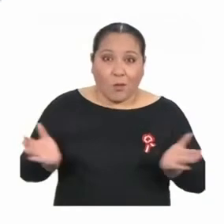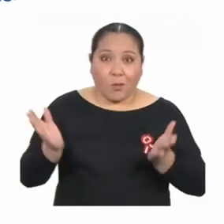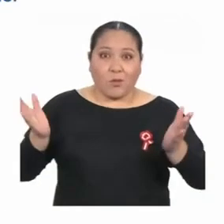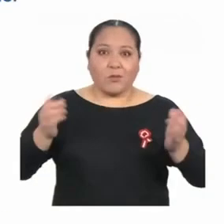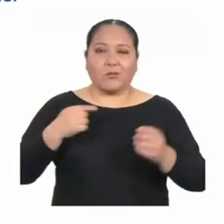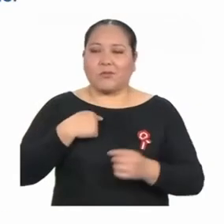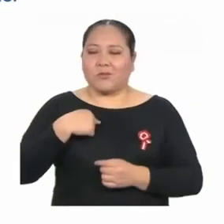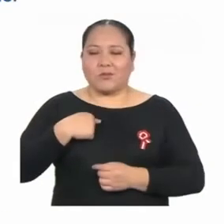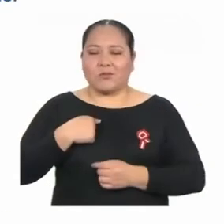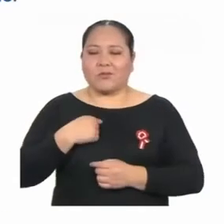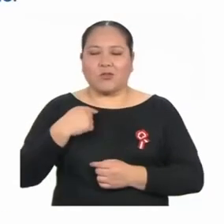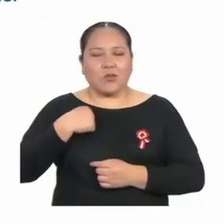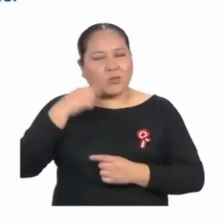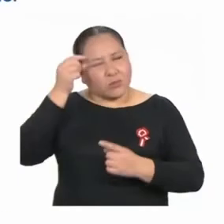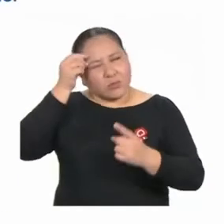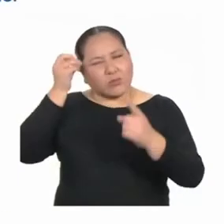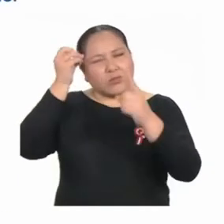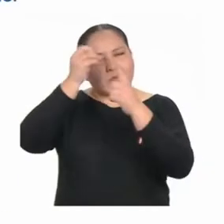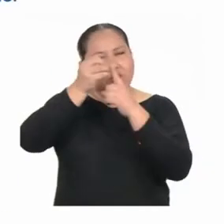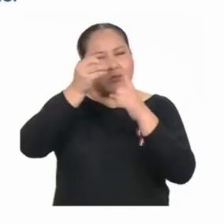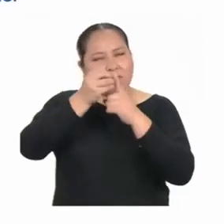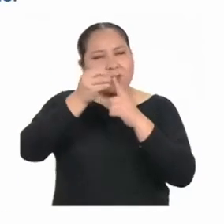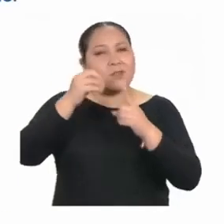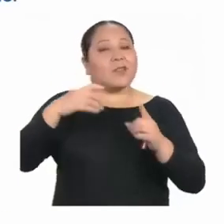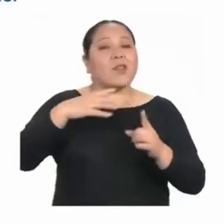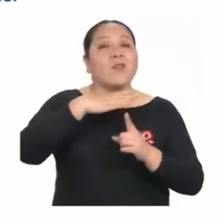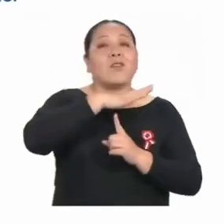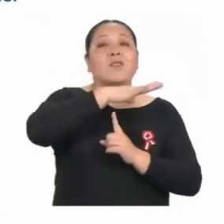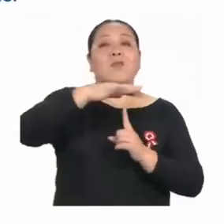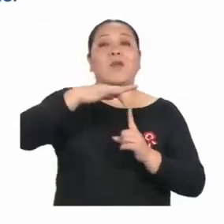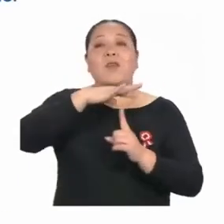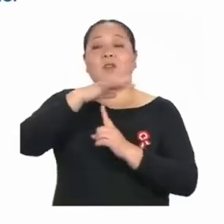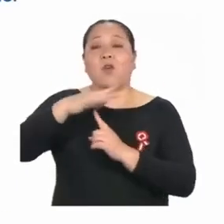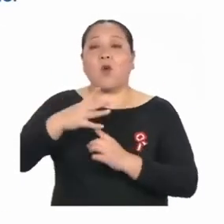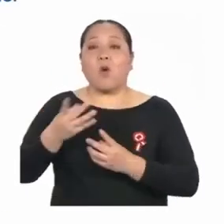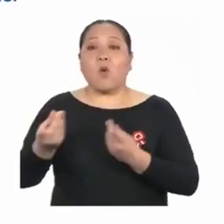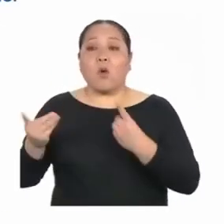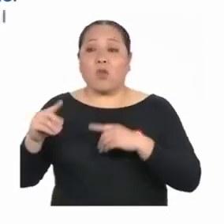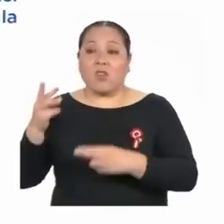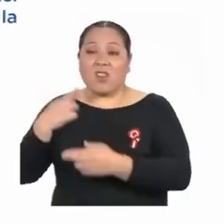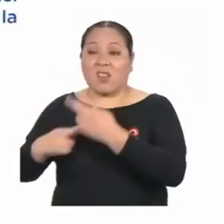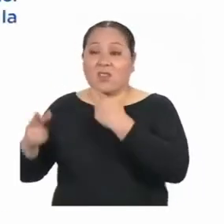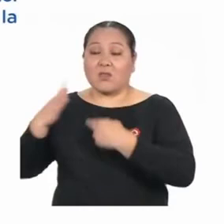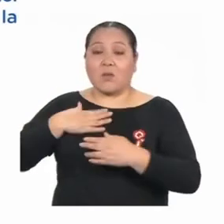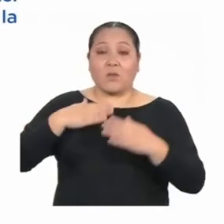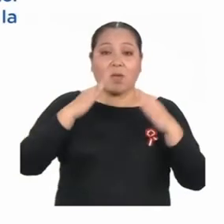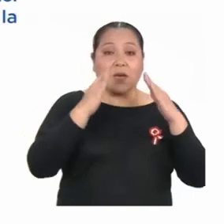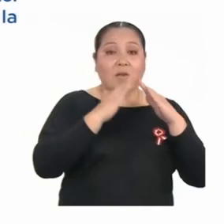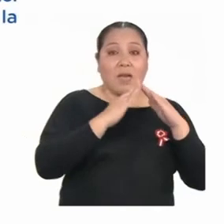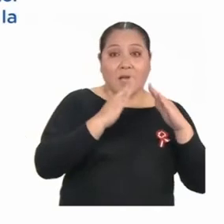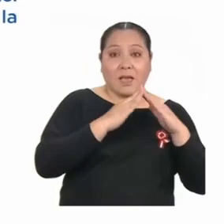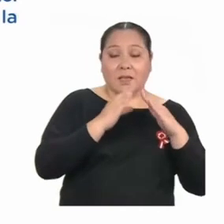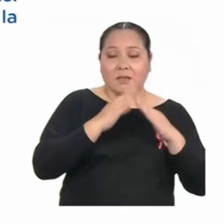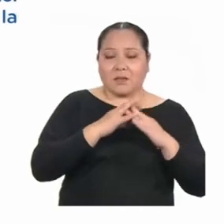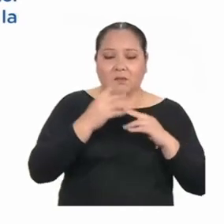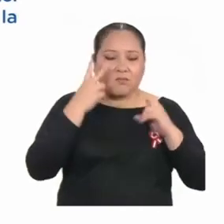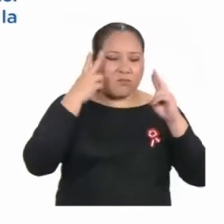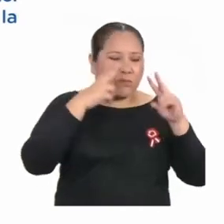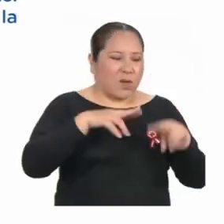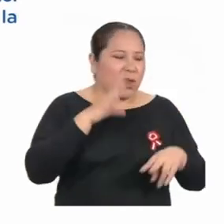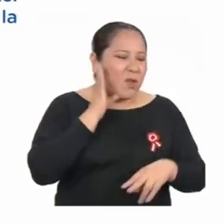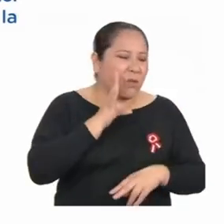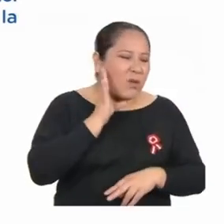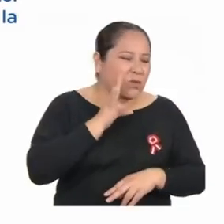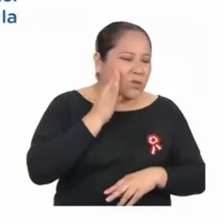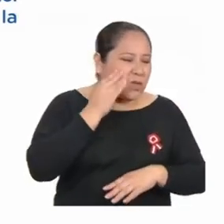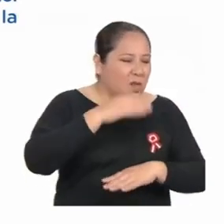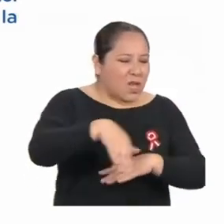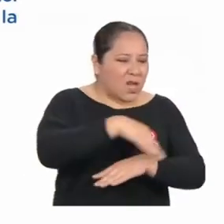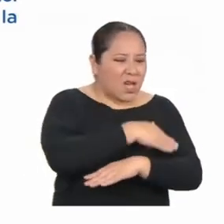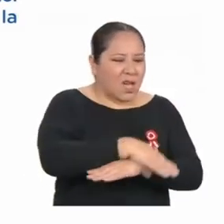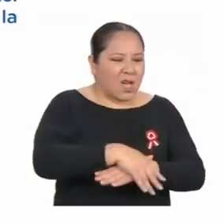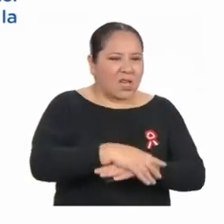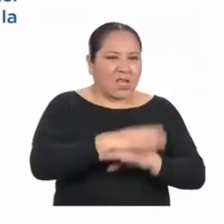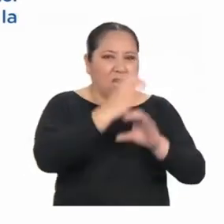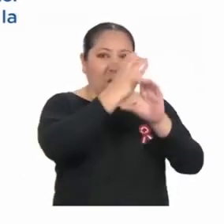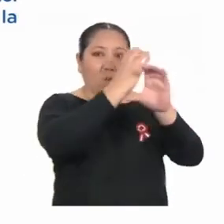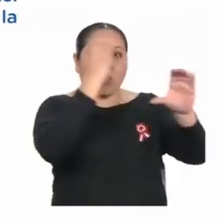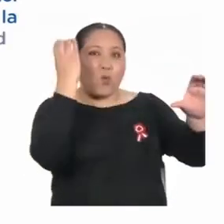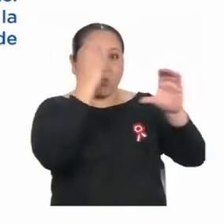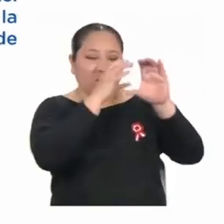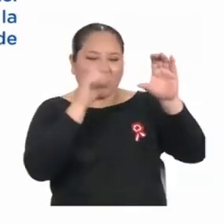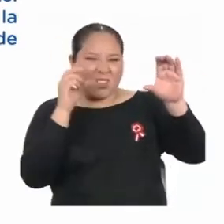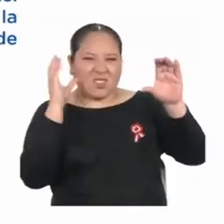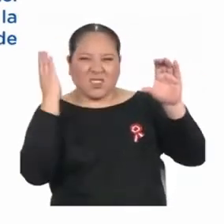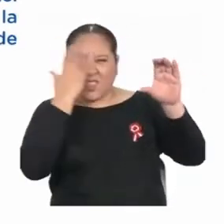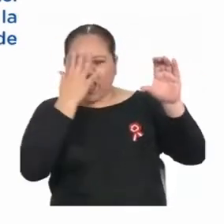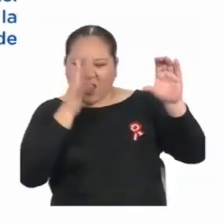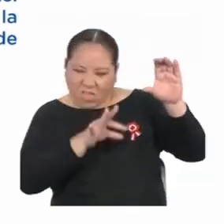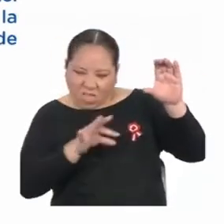que me obsesiona, el medio ambiente. Cuando vuelvo a casa después del colegio, me quedo mirando la basura de la calle, el humo gris que arrojan los